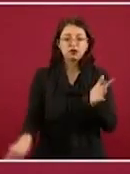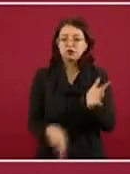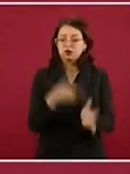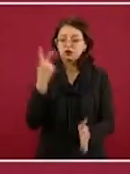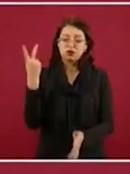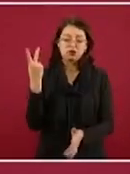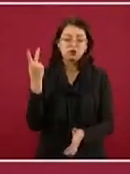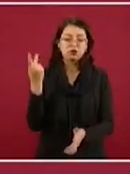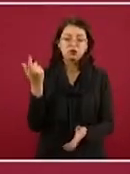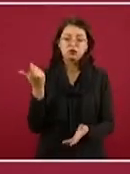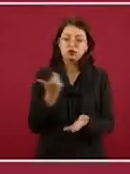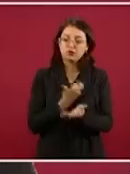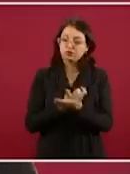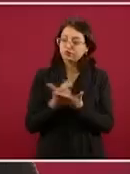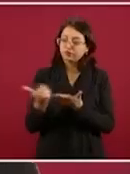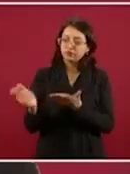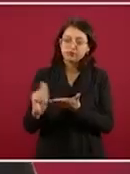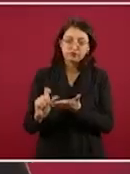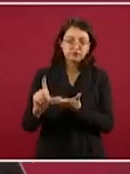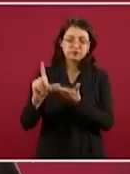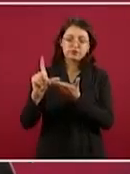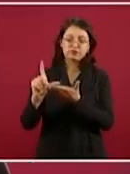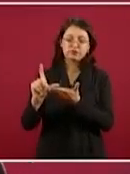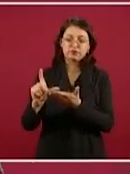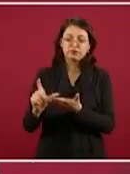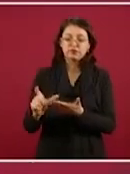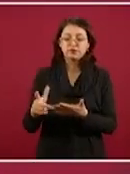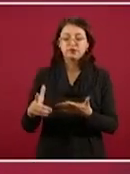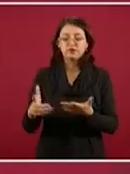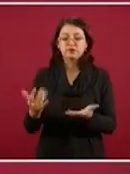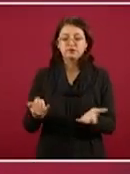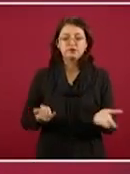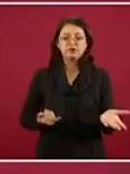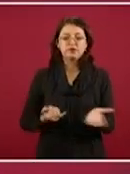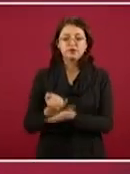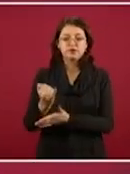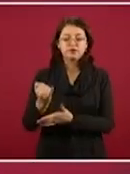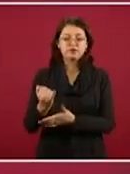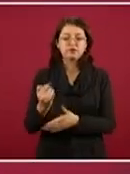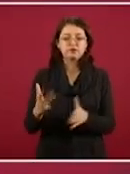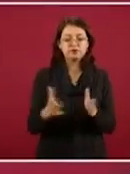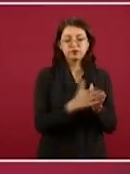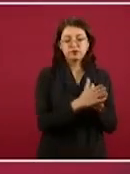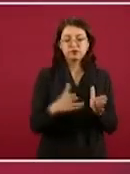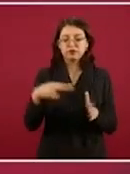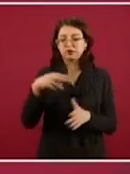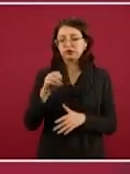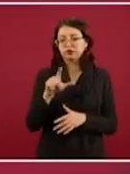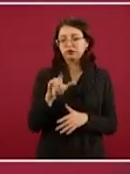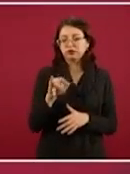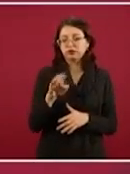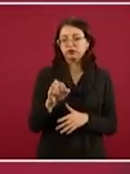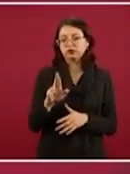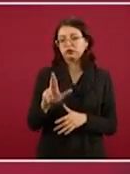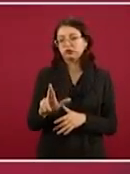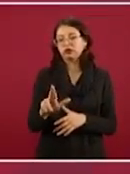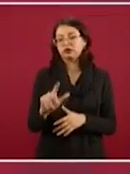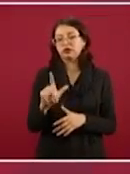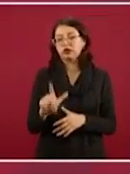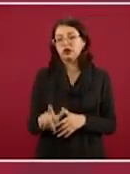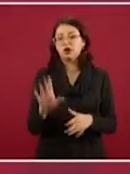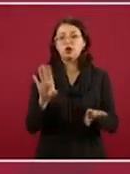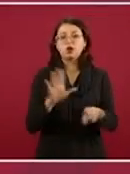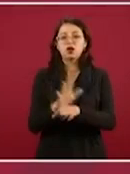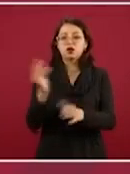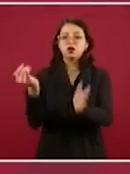aumentos salariales como se hacía en algunos años del periodo neoliberal, por abajo de la inflación.